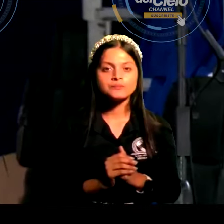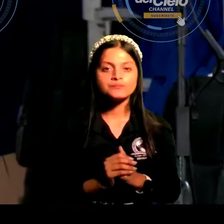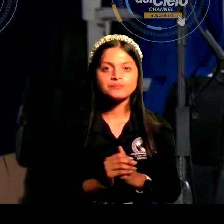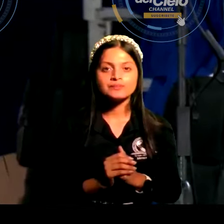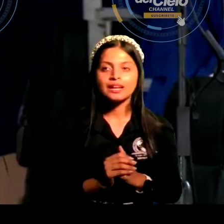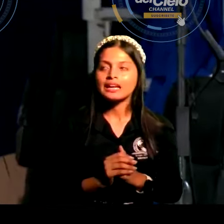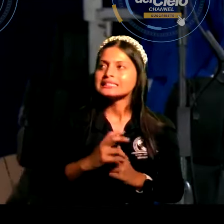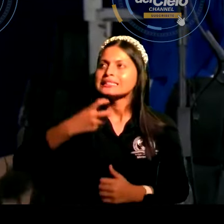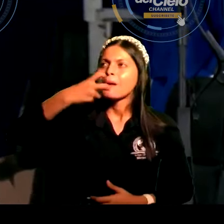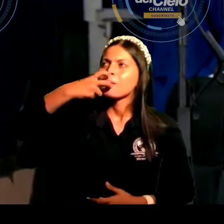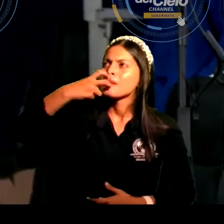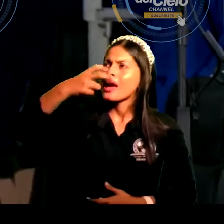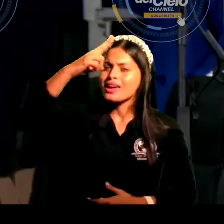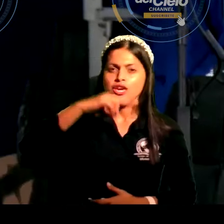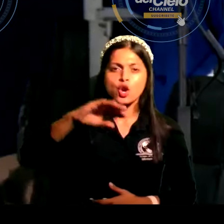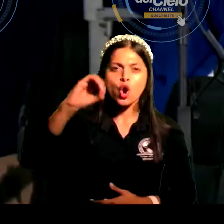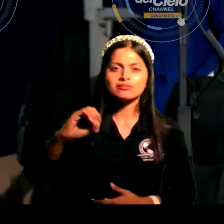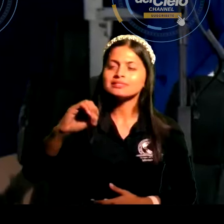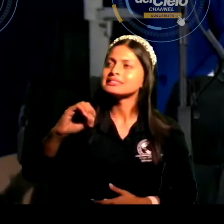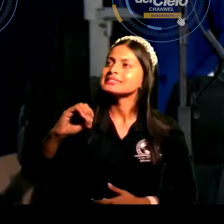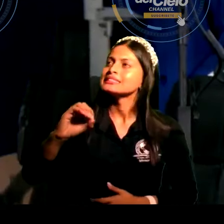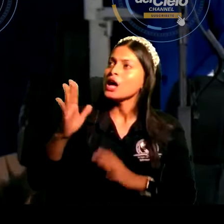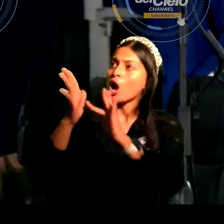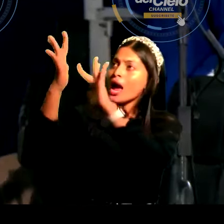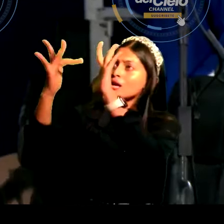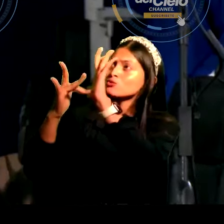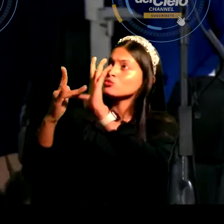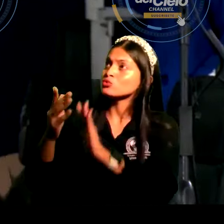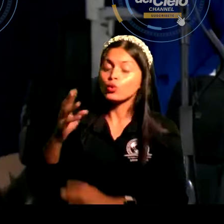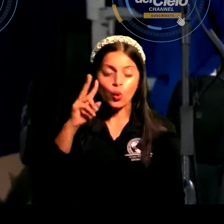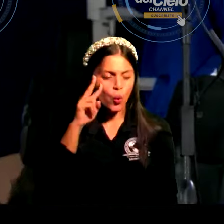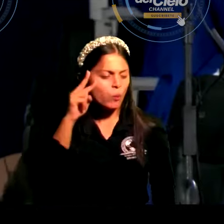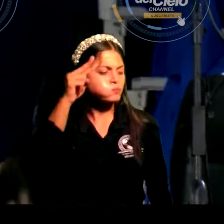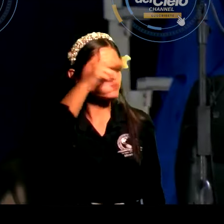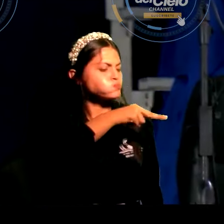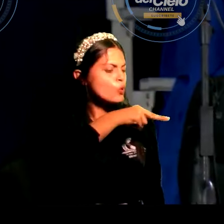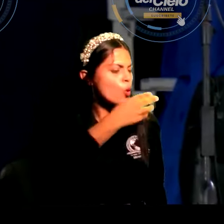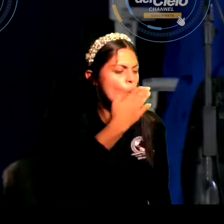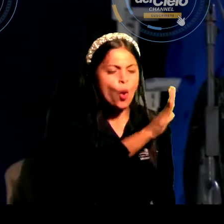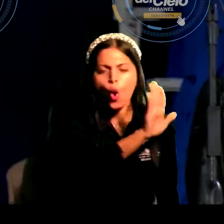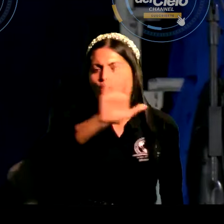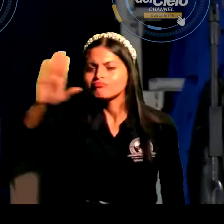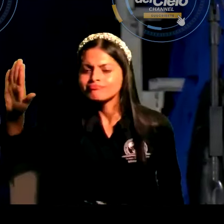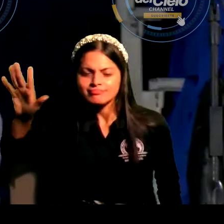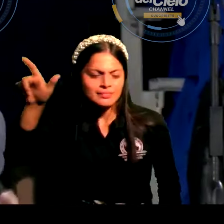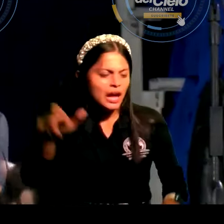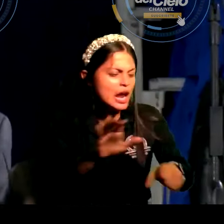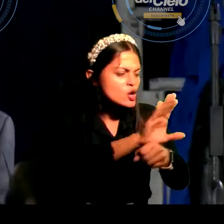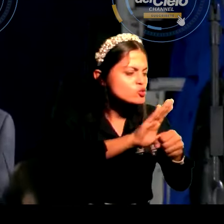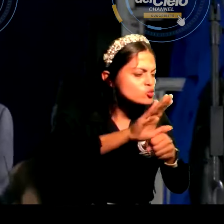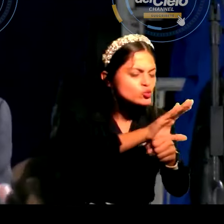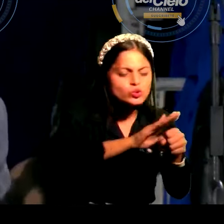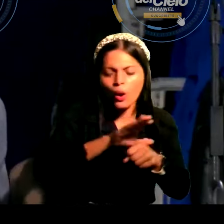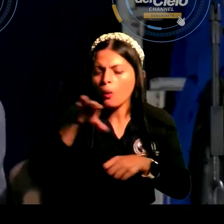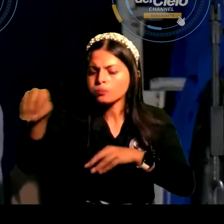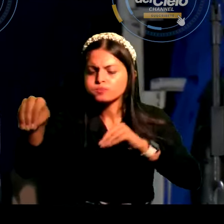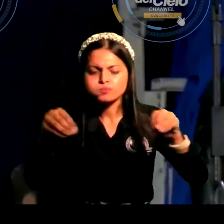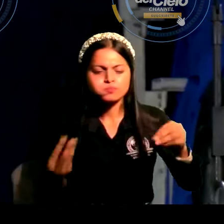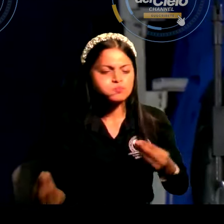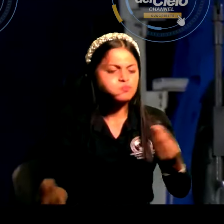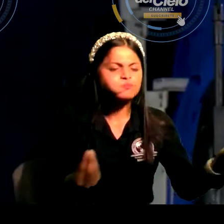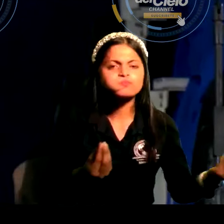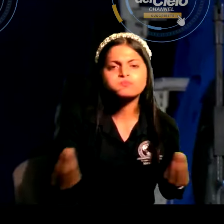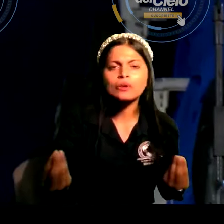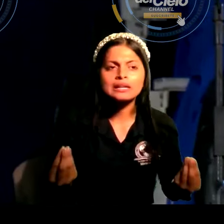hijo de Amós, la cual vio acerca de Judá y Jerusalén en días de Usías, Jotán, Acaz y